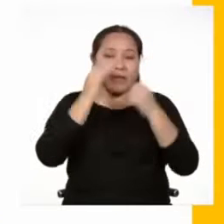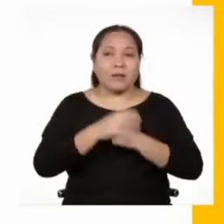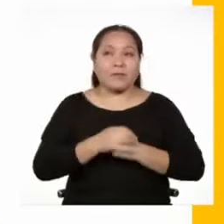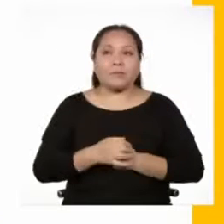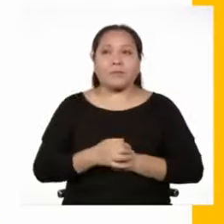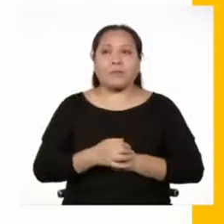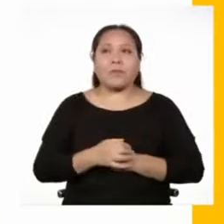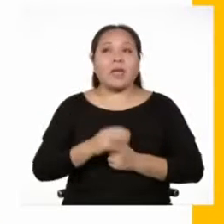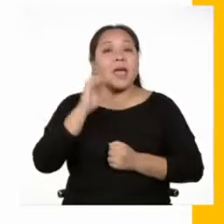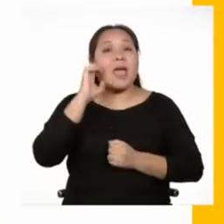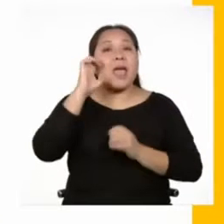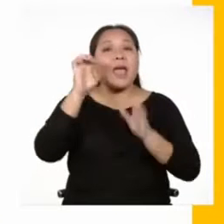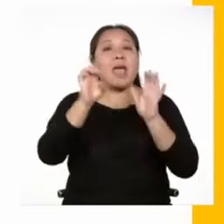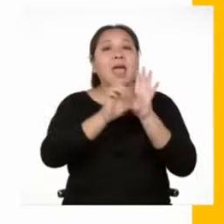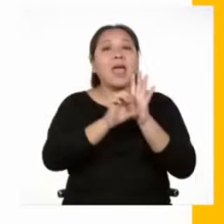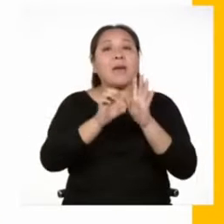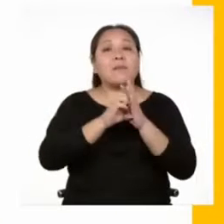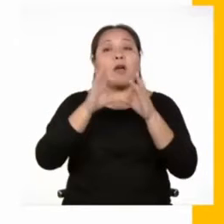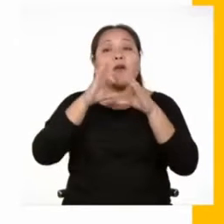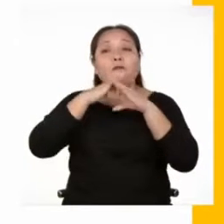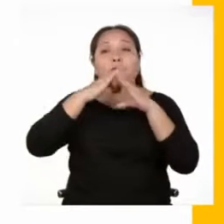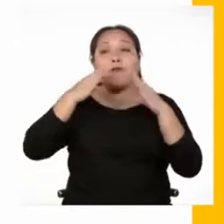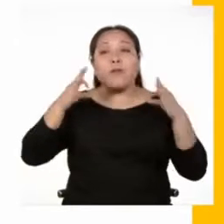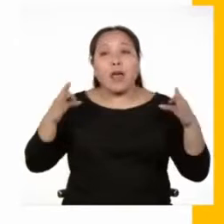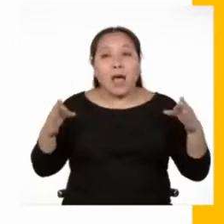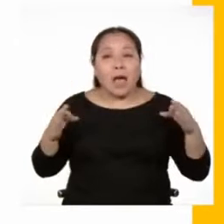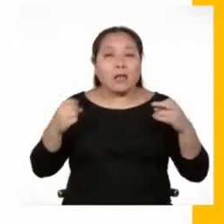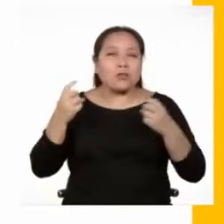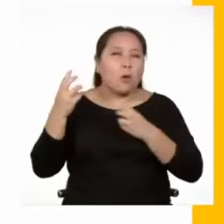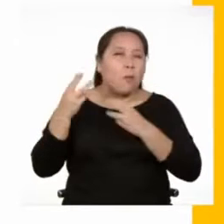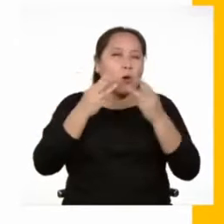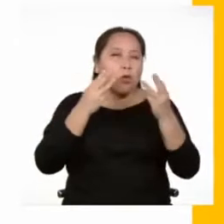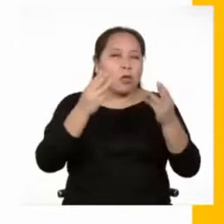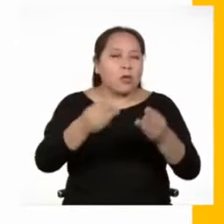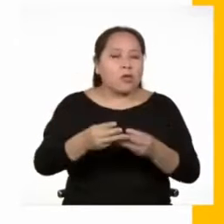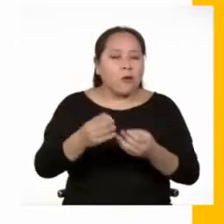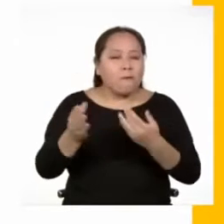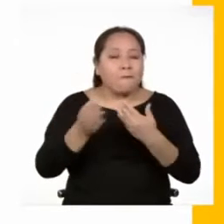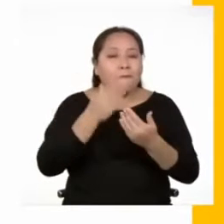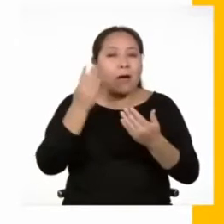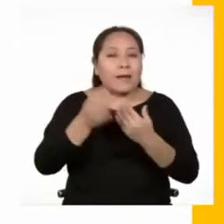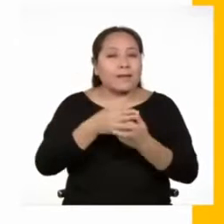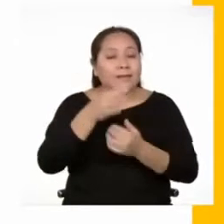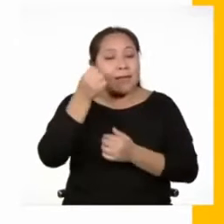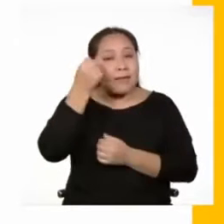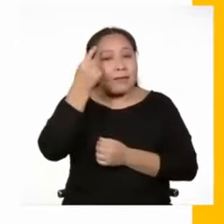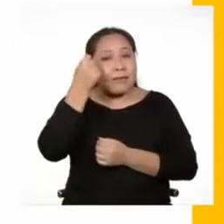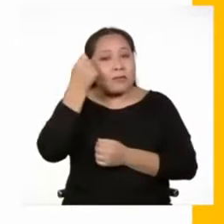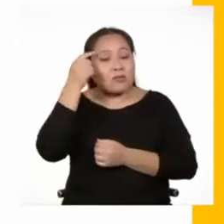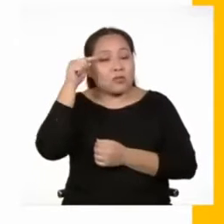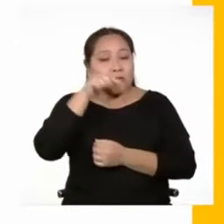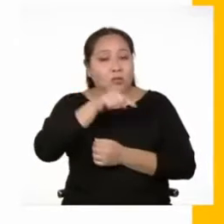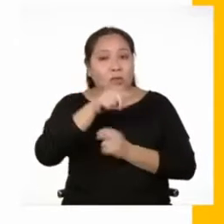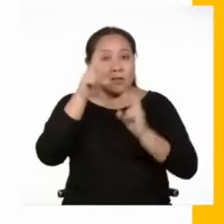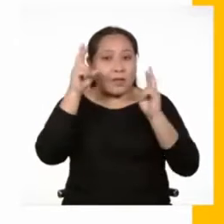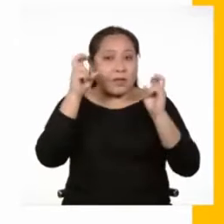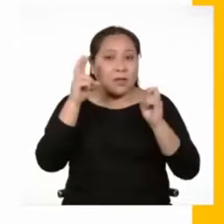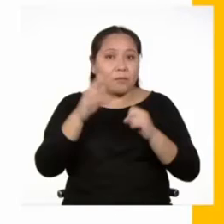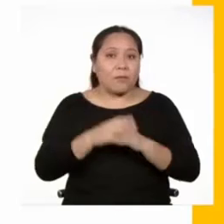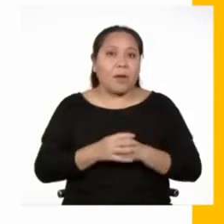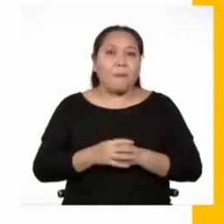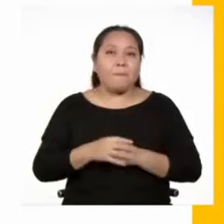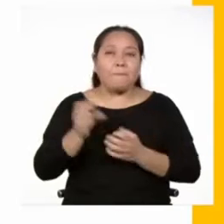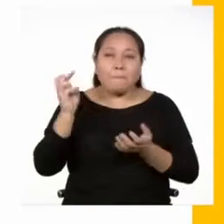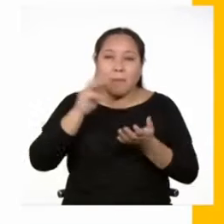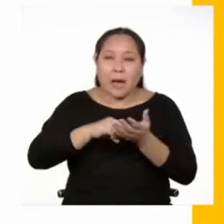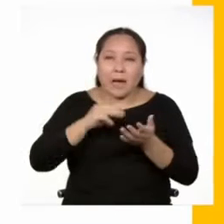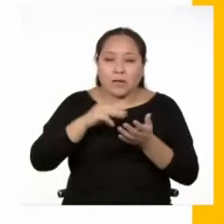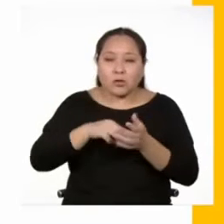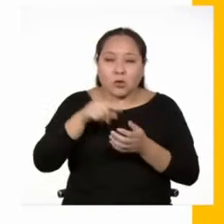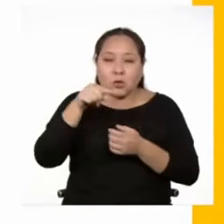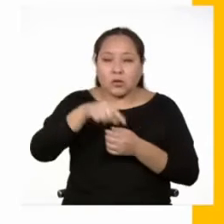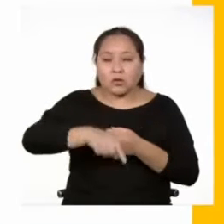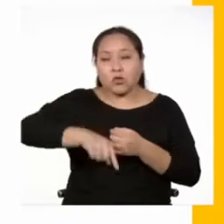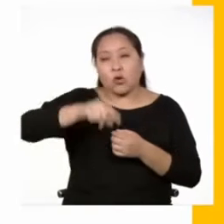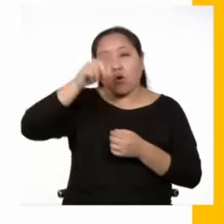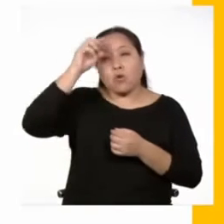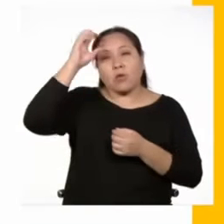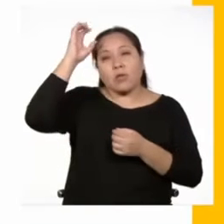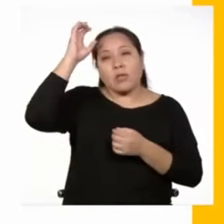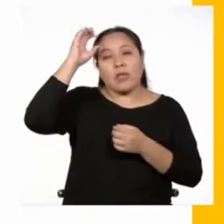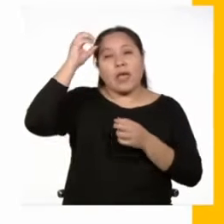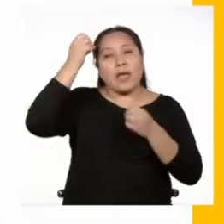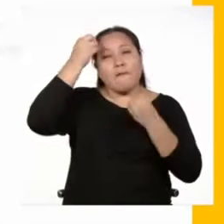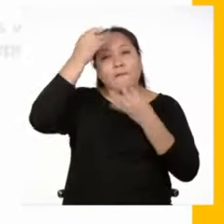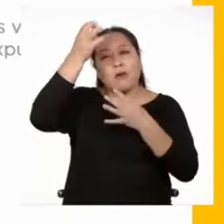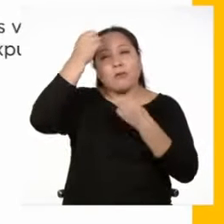ejemplos son frases o modelos que facilitan la comprensión del texto, especialmente cuando se trata de un contenido complejo